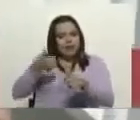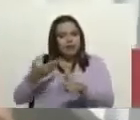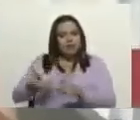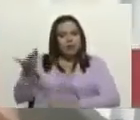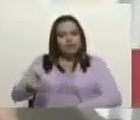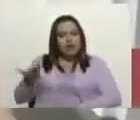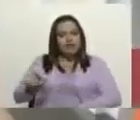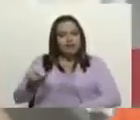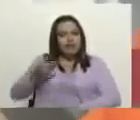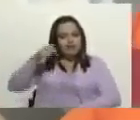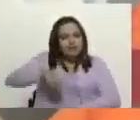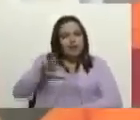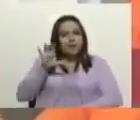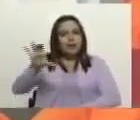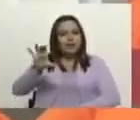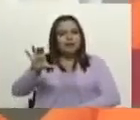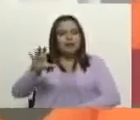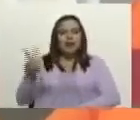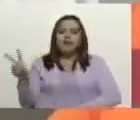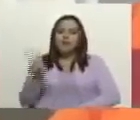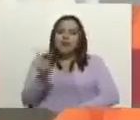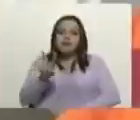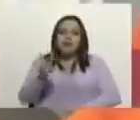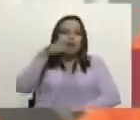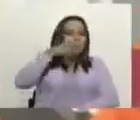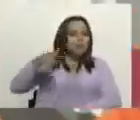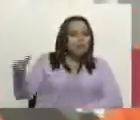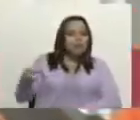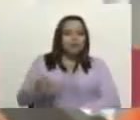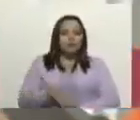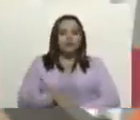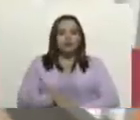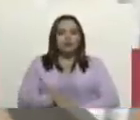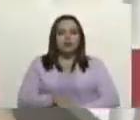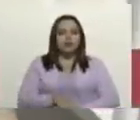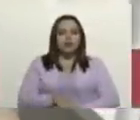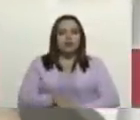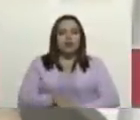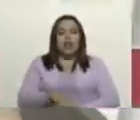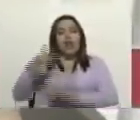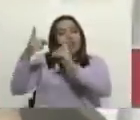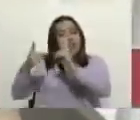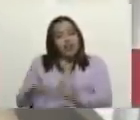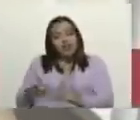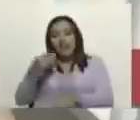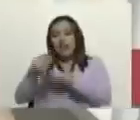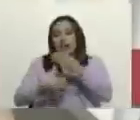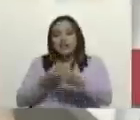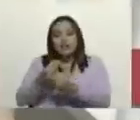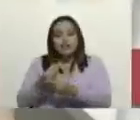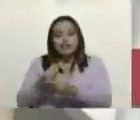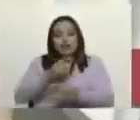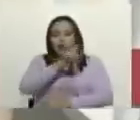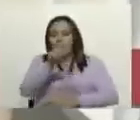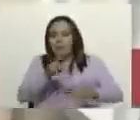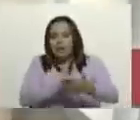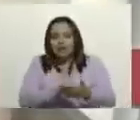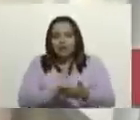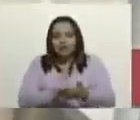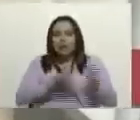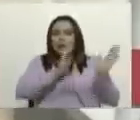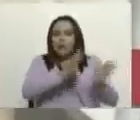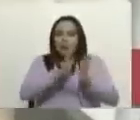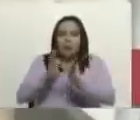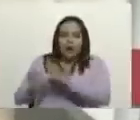el país, está el pueblo de Venezuela, y ello debe contribuir definitivamente a la